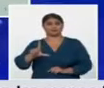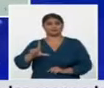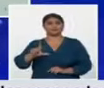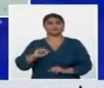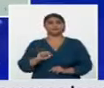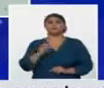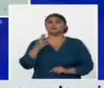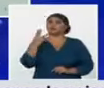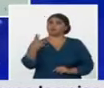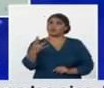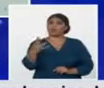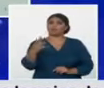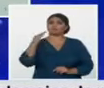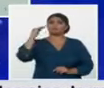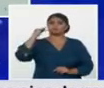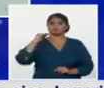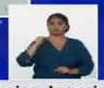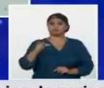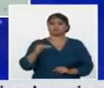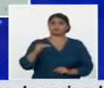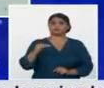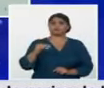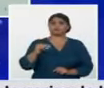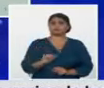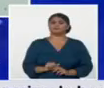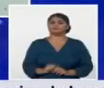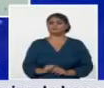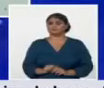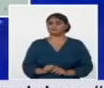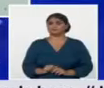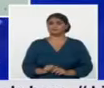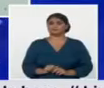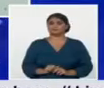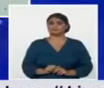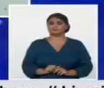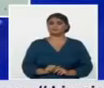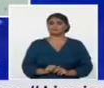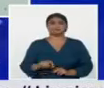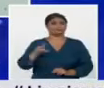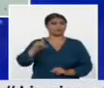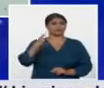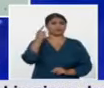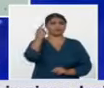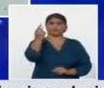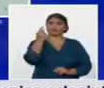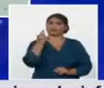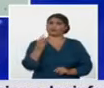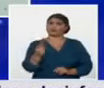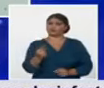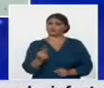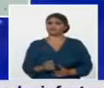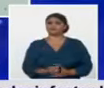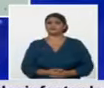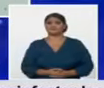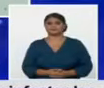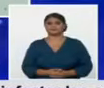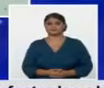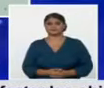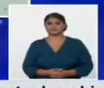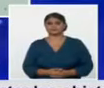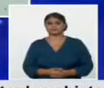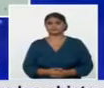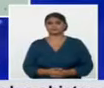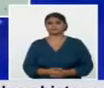también, y de Rafael Freire y Urbano Noris, 1 de cada uno. Y en el caso de